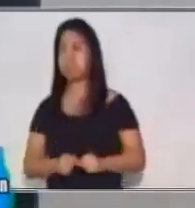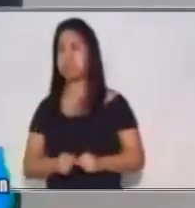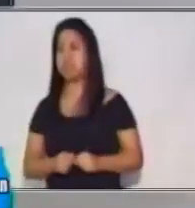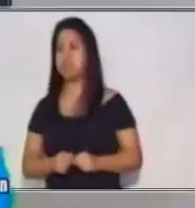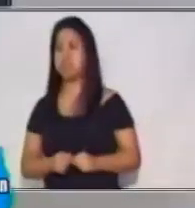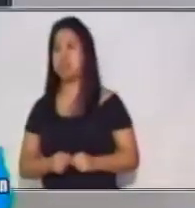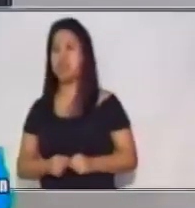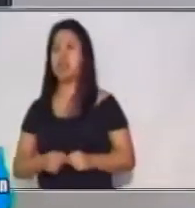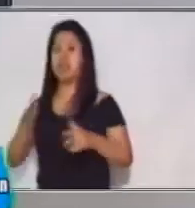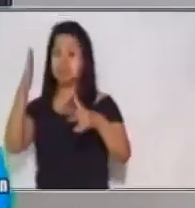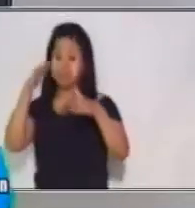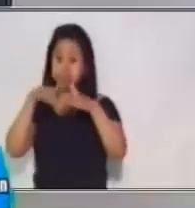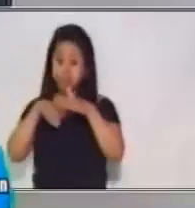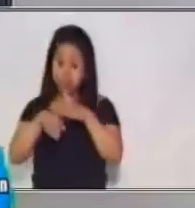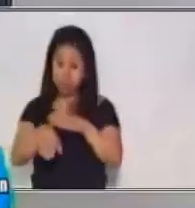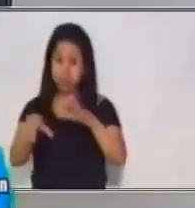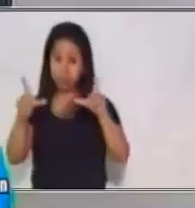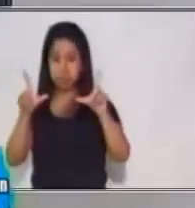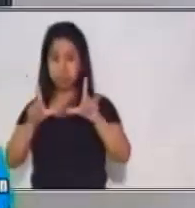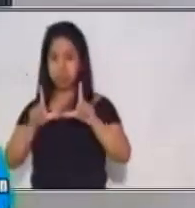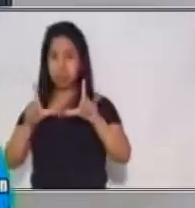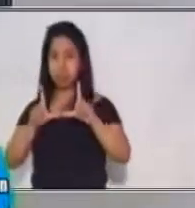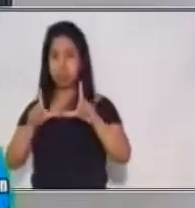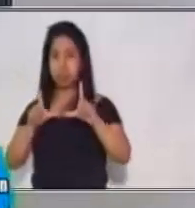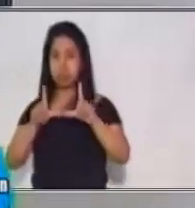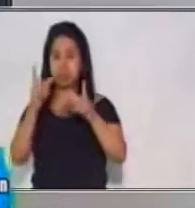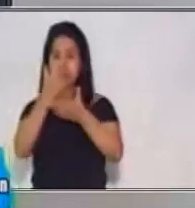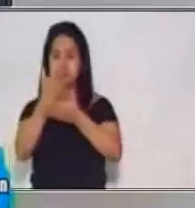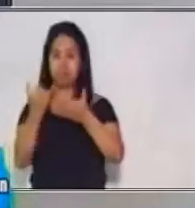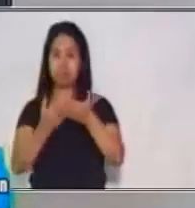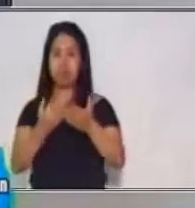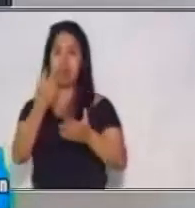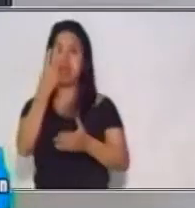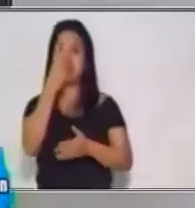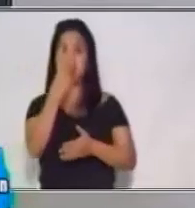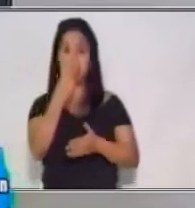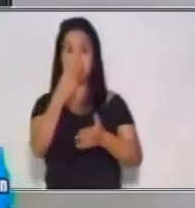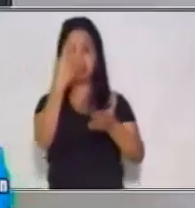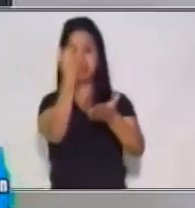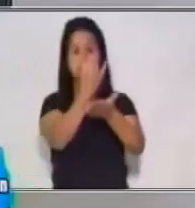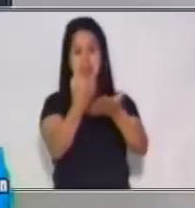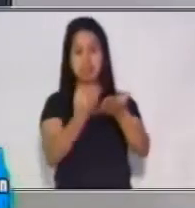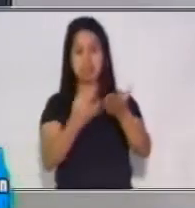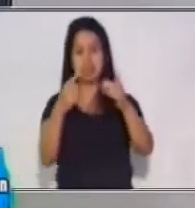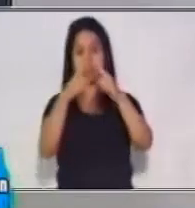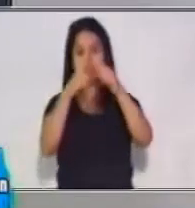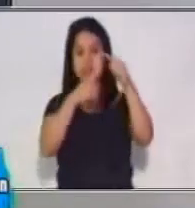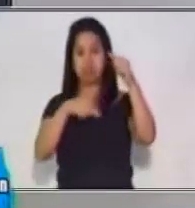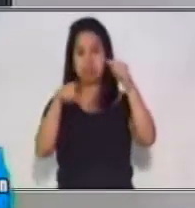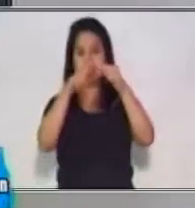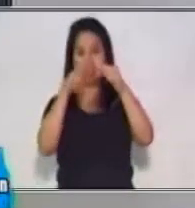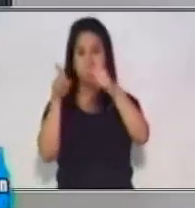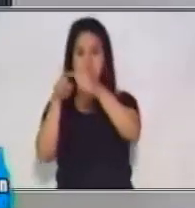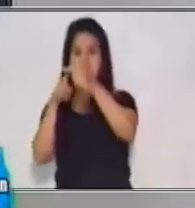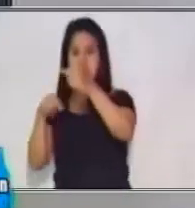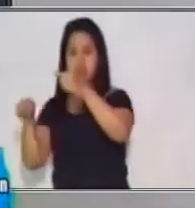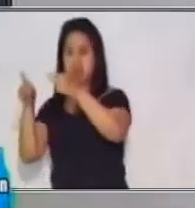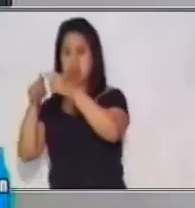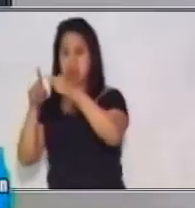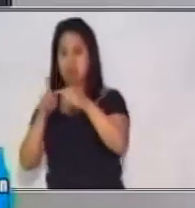y dentro de ese rectángulo vas a dibujar tres diagramas. Estos tres diagramas van